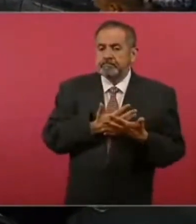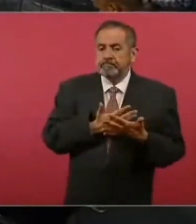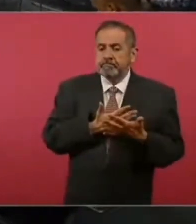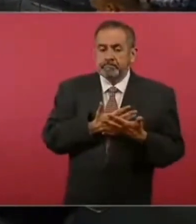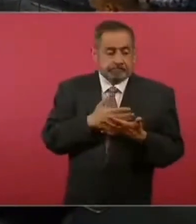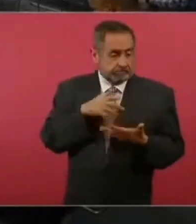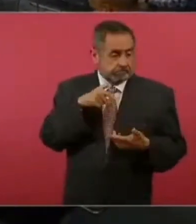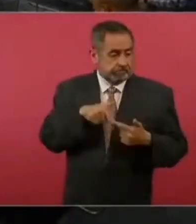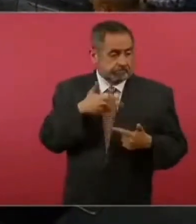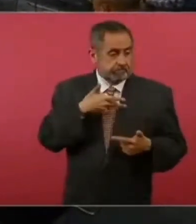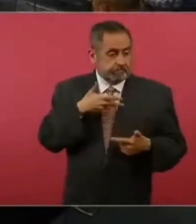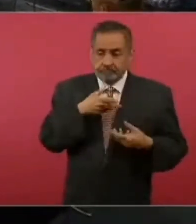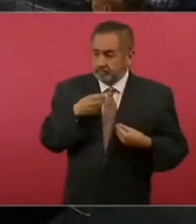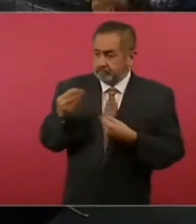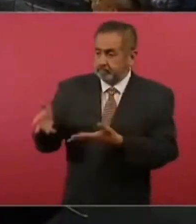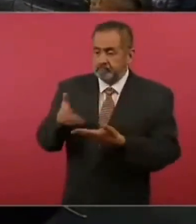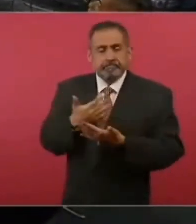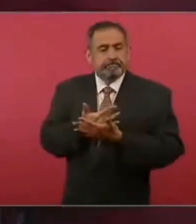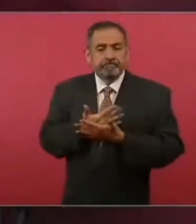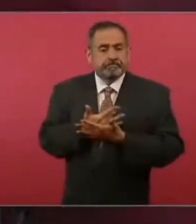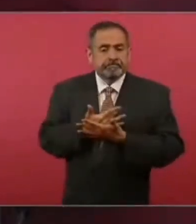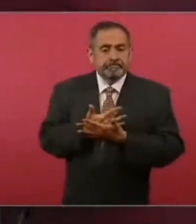humanitaria porque